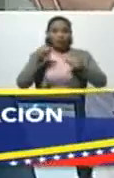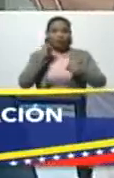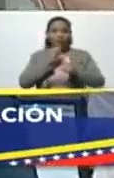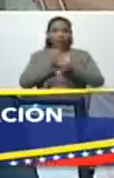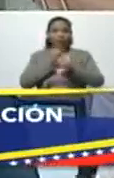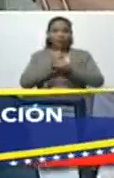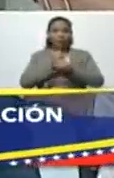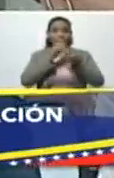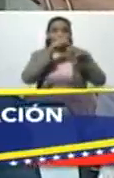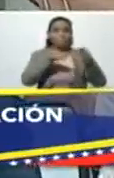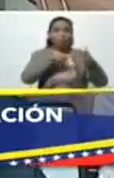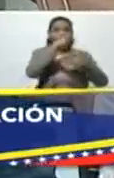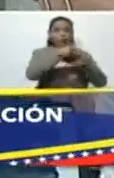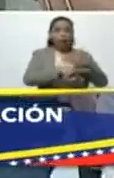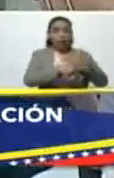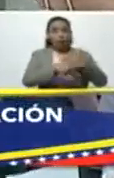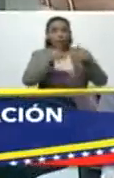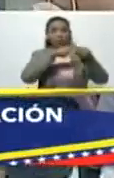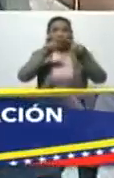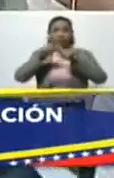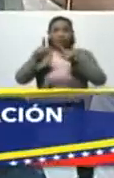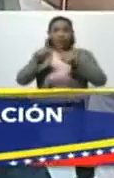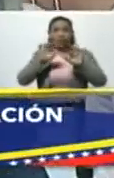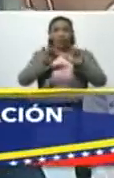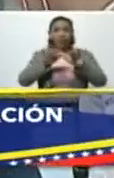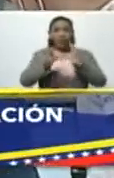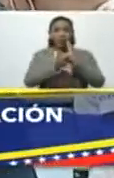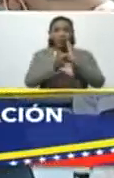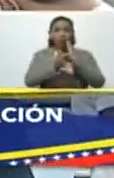de prototipo para luego ser